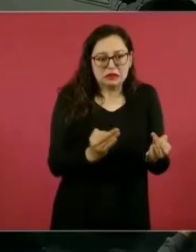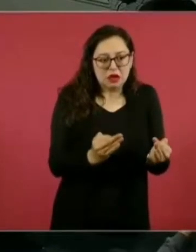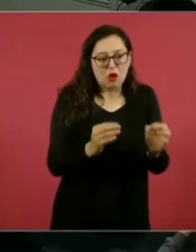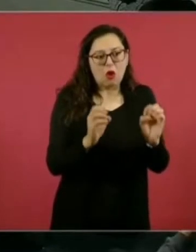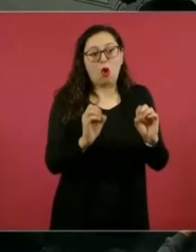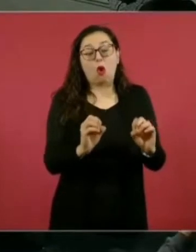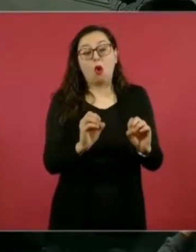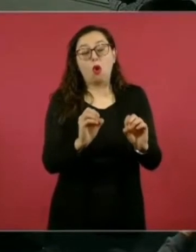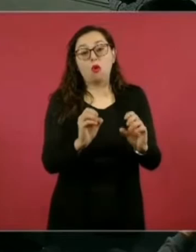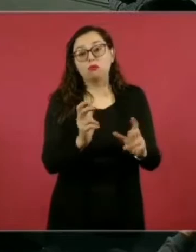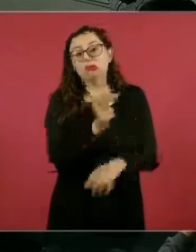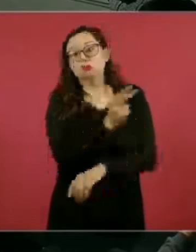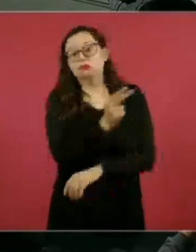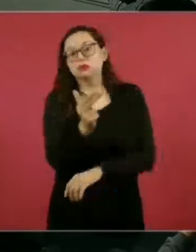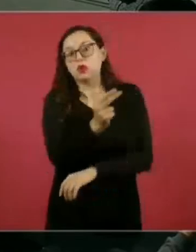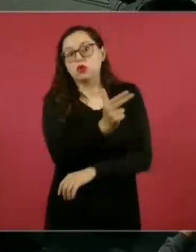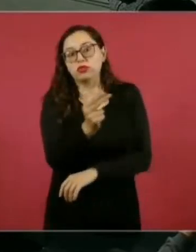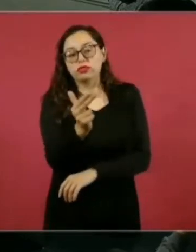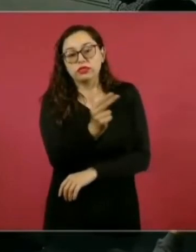Desde